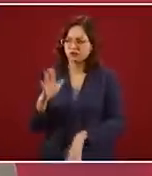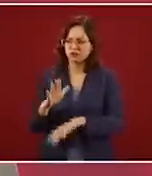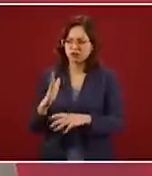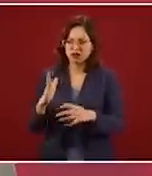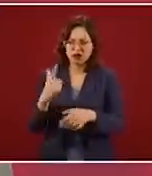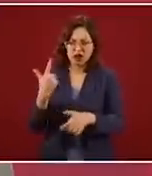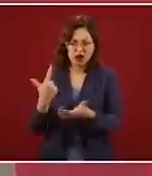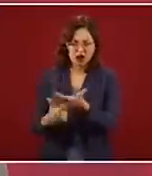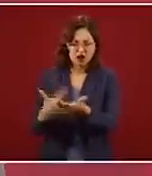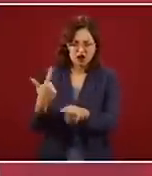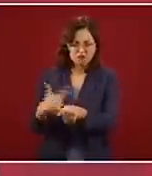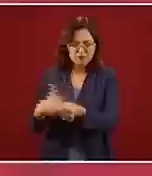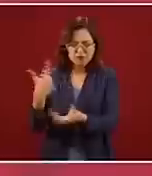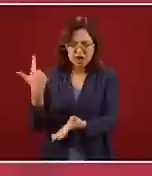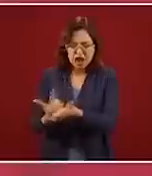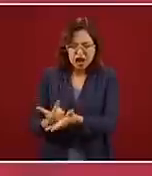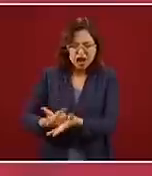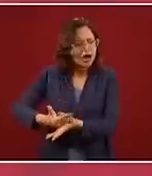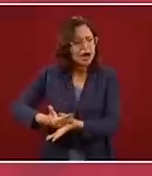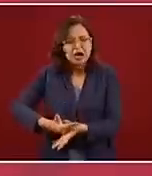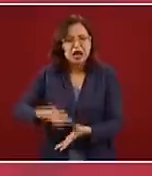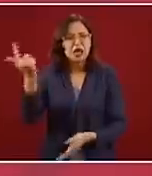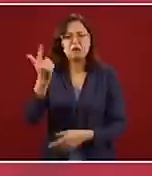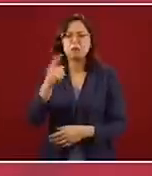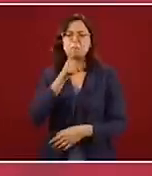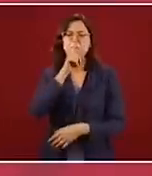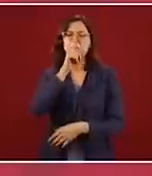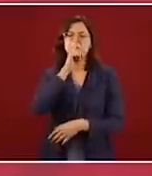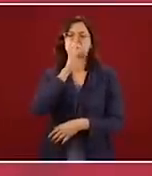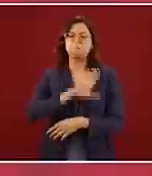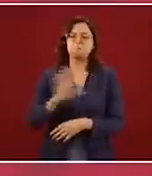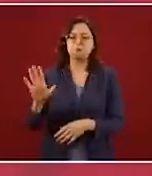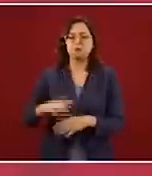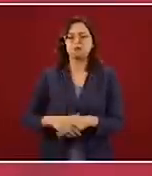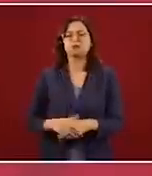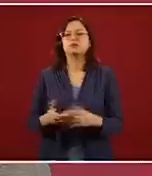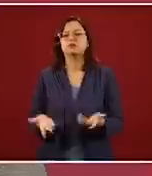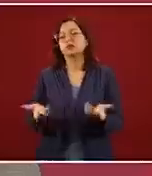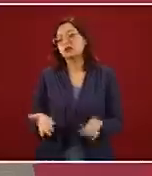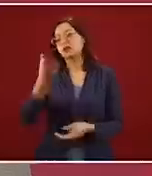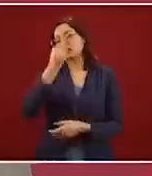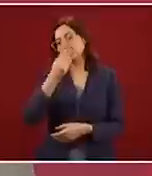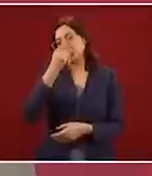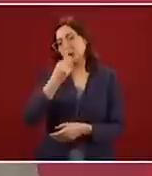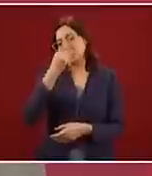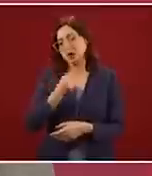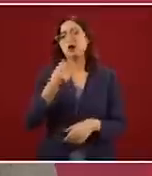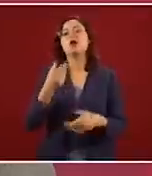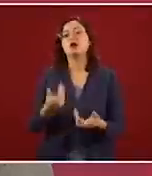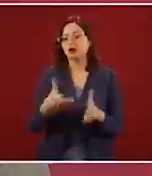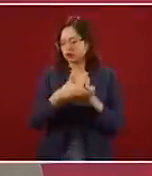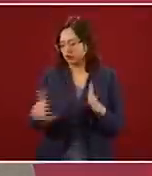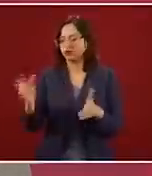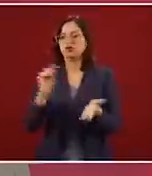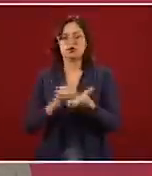de crear enfermedad grave. Sí la tiene, pero no es importante comparado con otros. Regresando a la influenza y para no desaprovechar, seguimos en temporada de